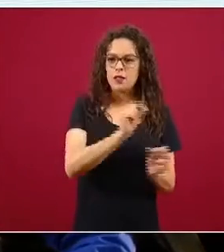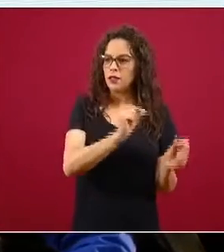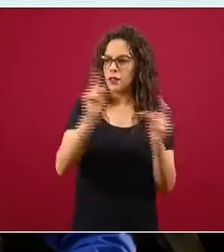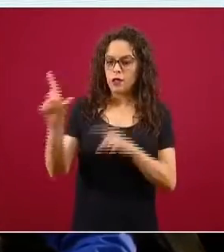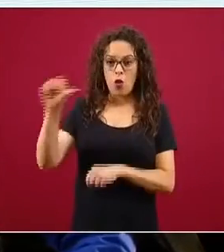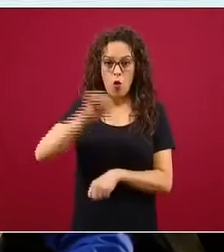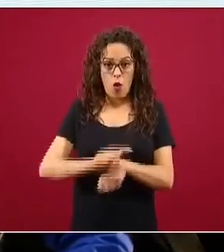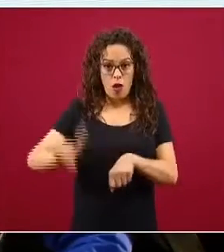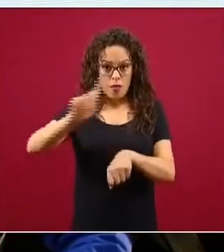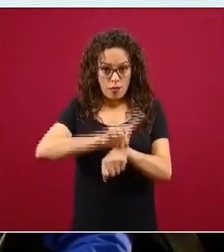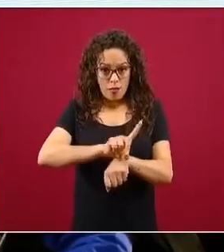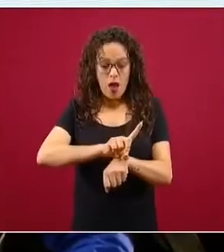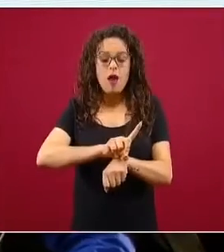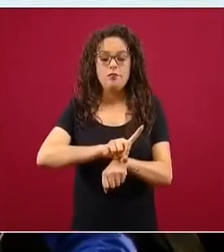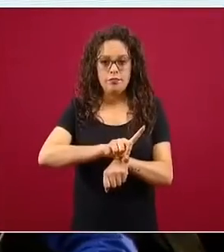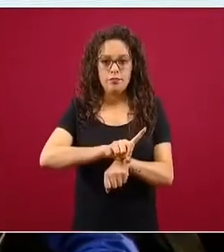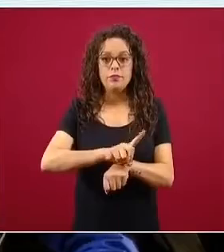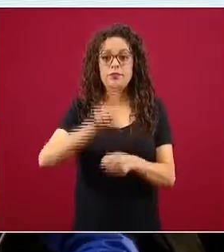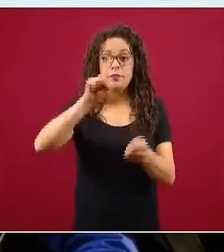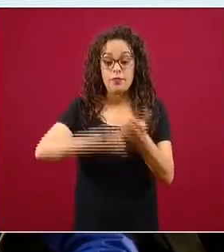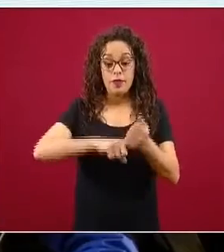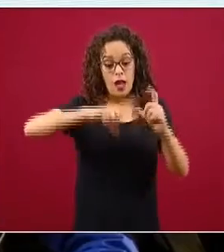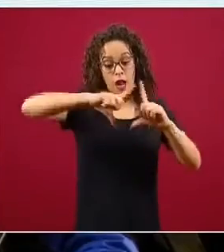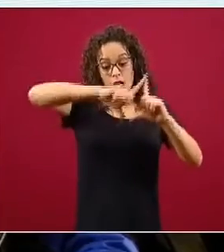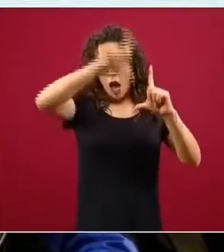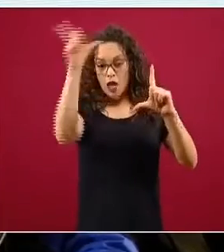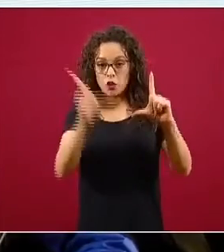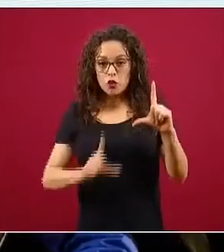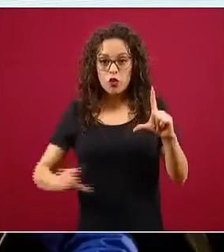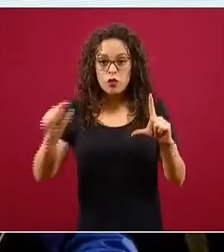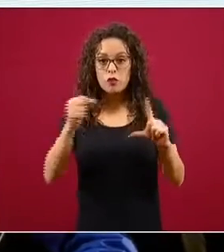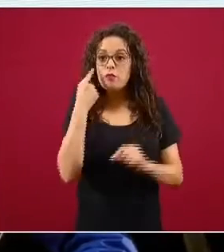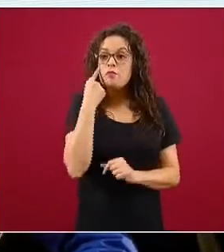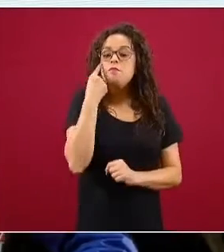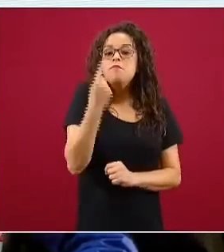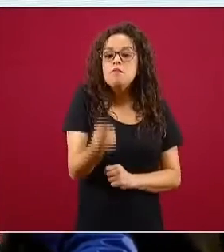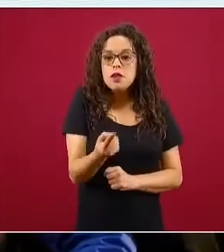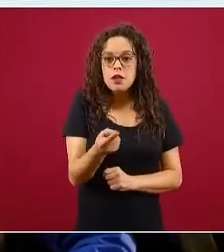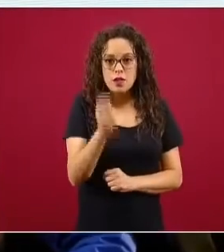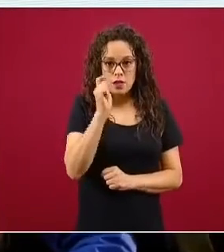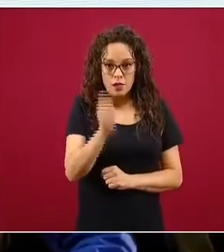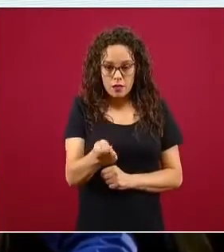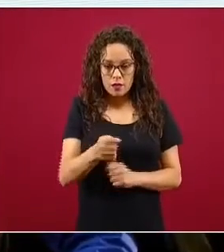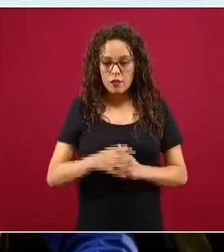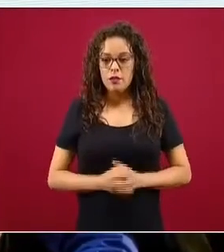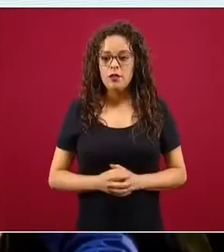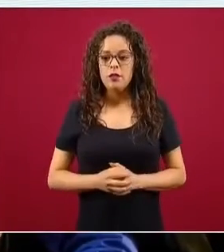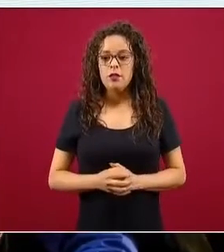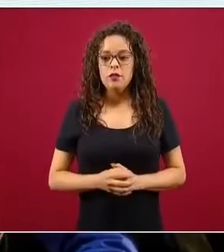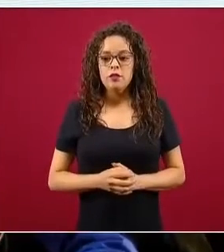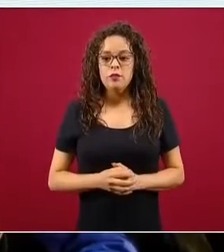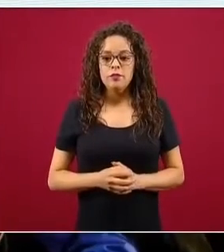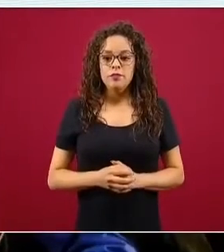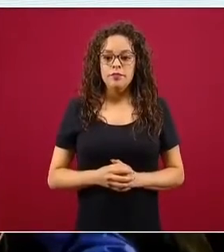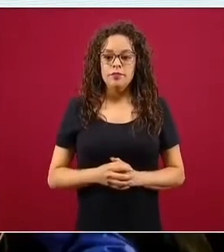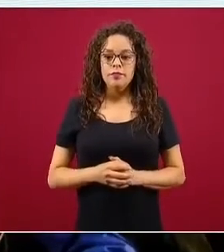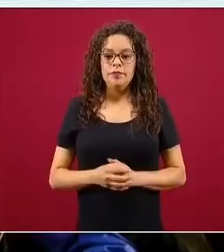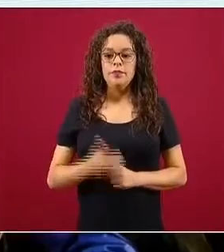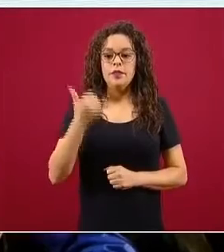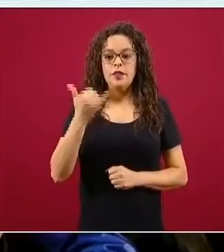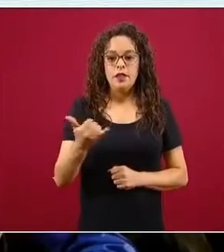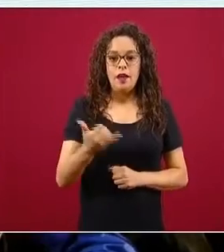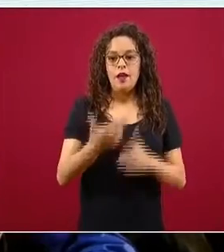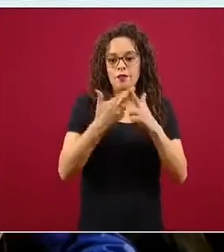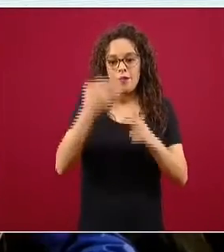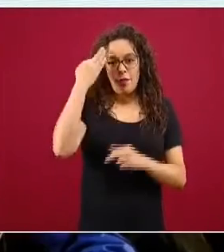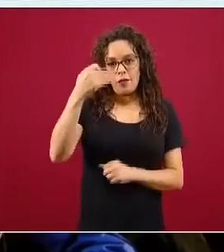de hoy solamente en el escenario nacional para poder dar el tiempo suficiente a la presentación del doctor